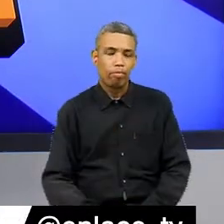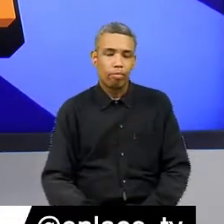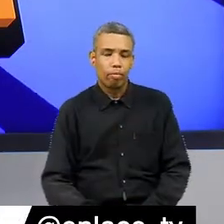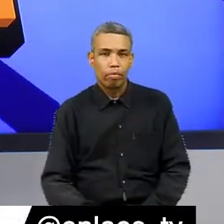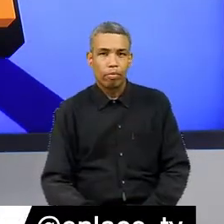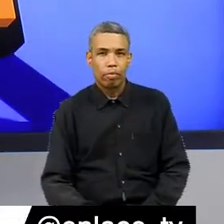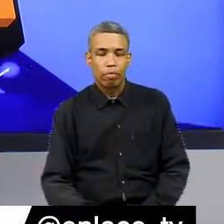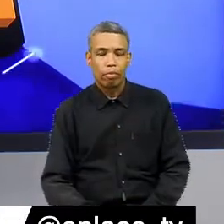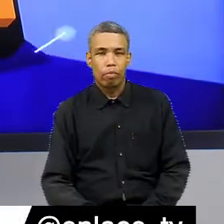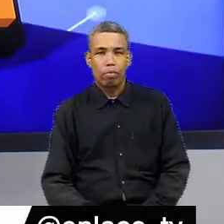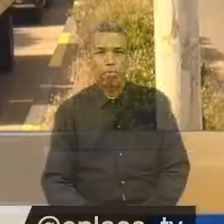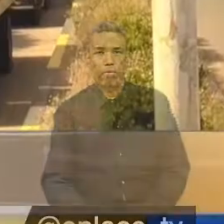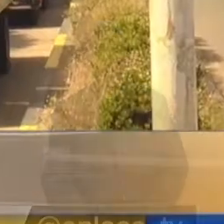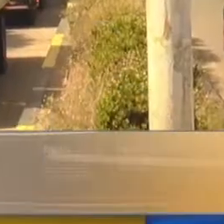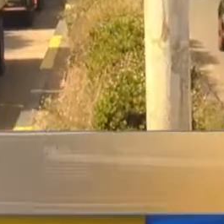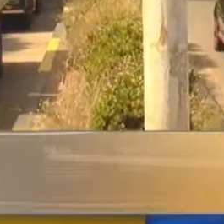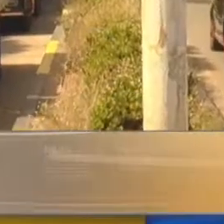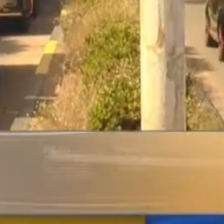ver.